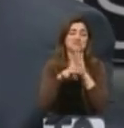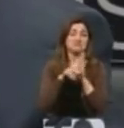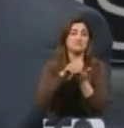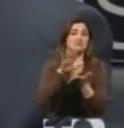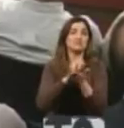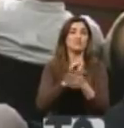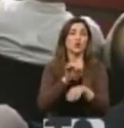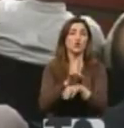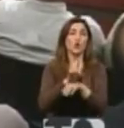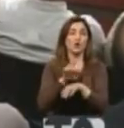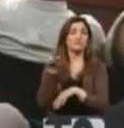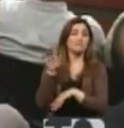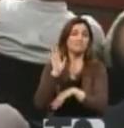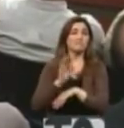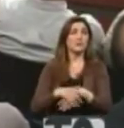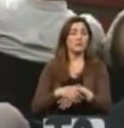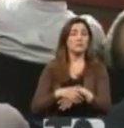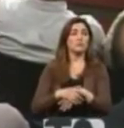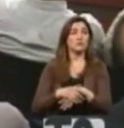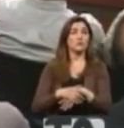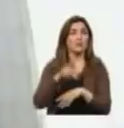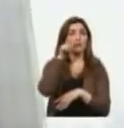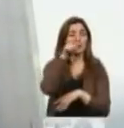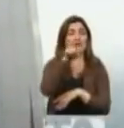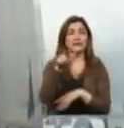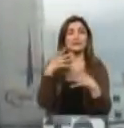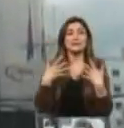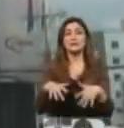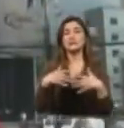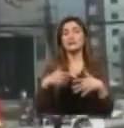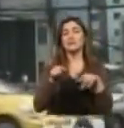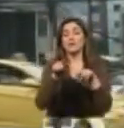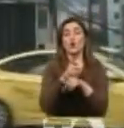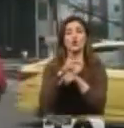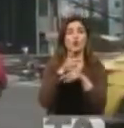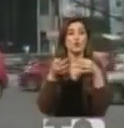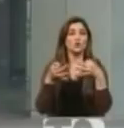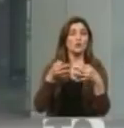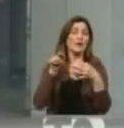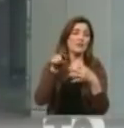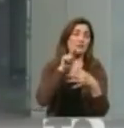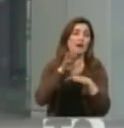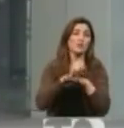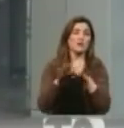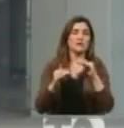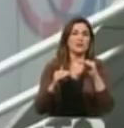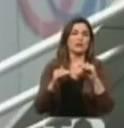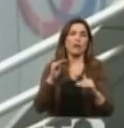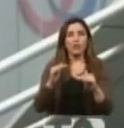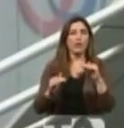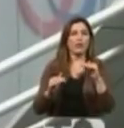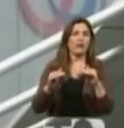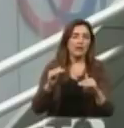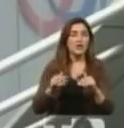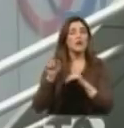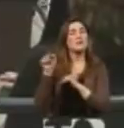la doctora Moreno. En el tema, manifestaron que los fiscales están prorrogados y esto, según el Consejo de la Judicatura, les causa inestabilidad. Este